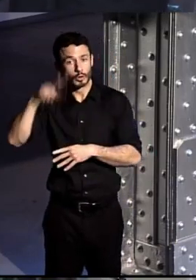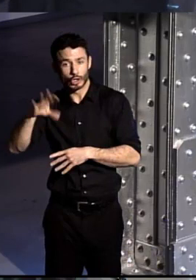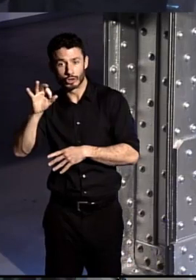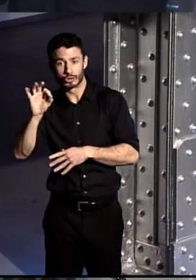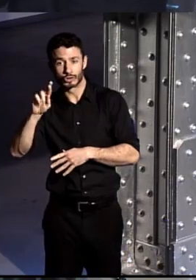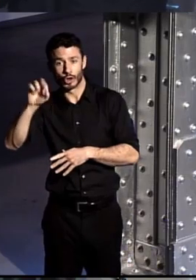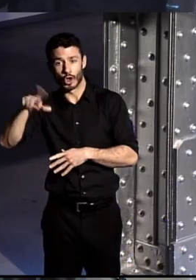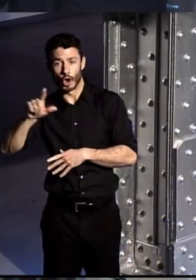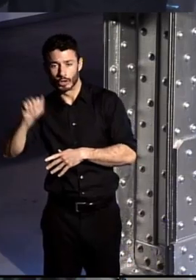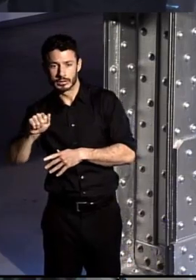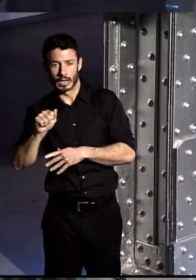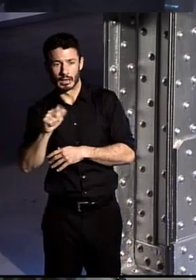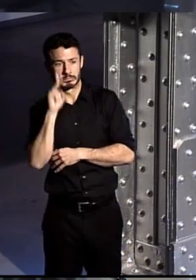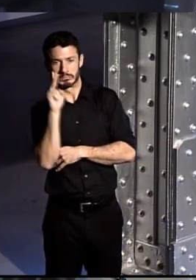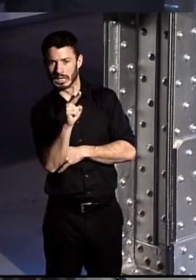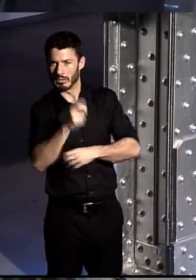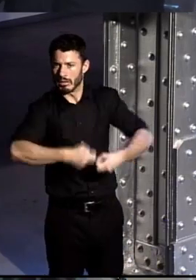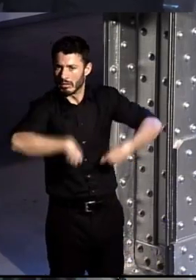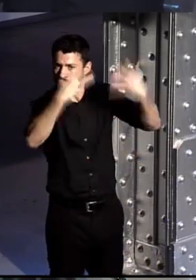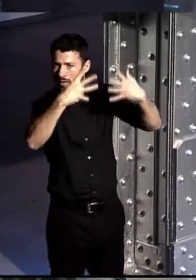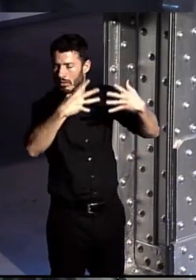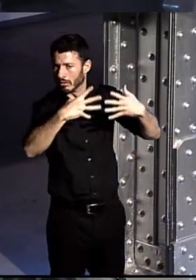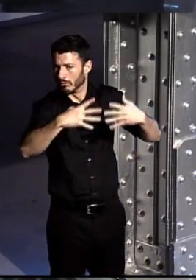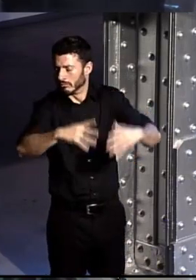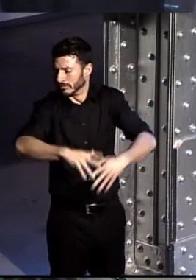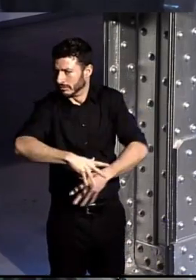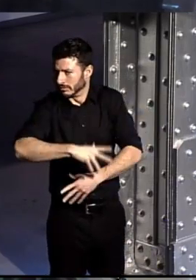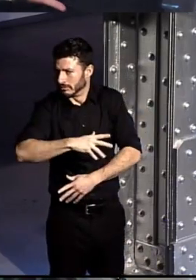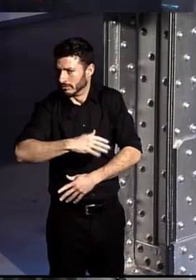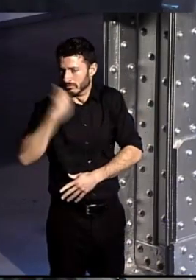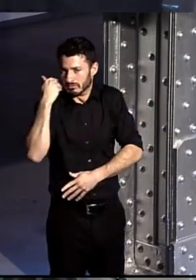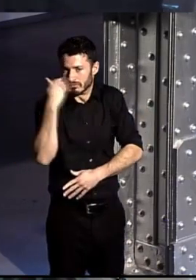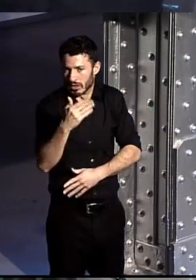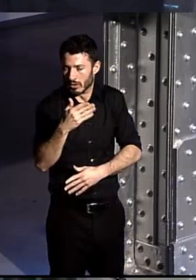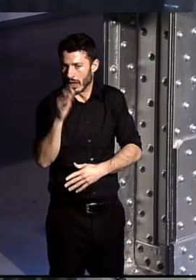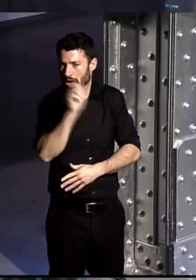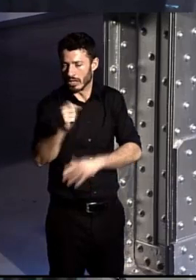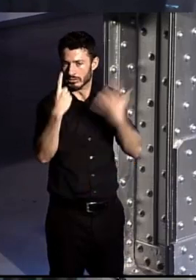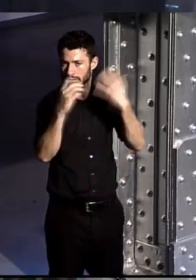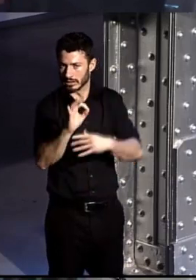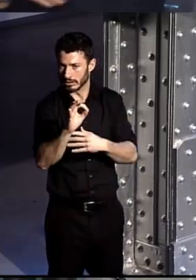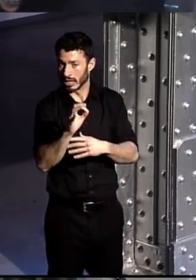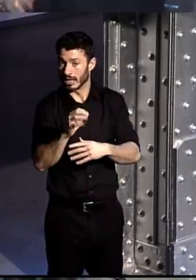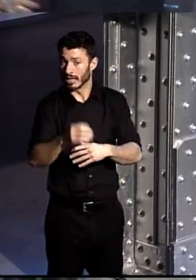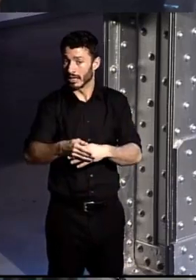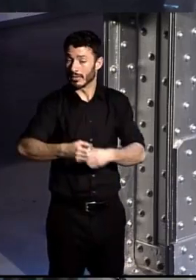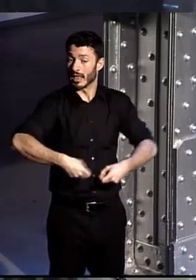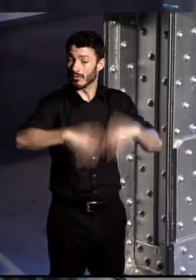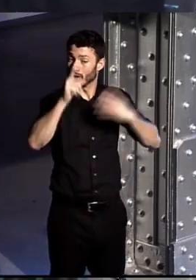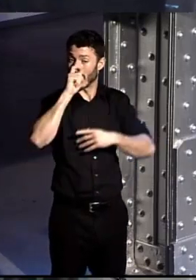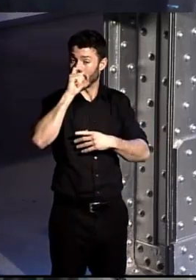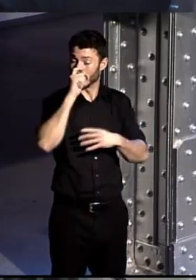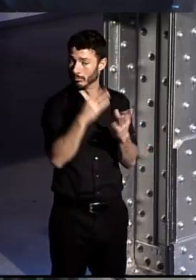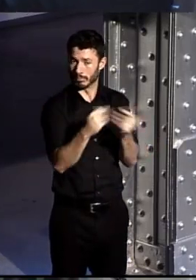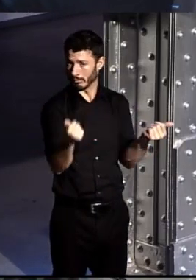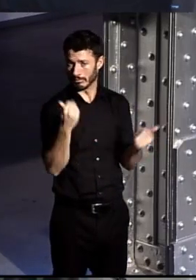ven unos edificios de pisos espantosos, todos de los años 60, y todos los edificios que salen en la foto han